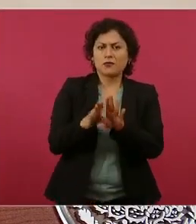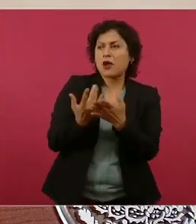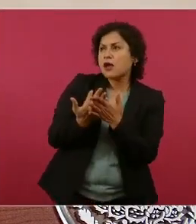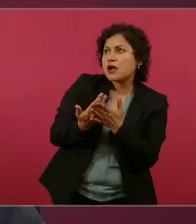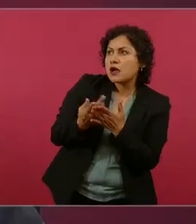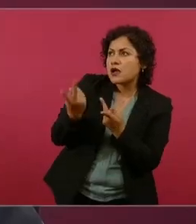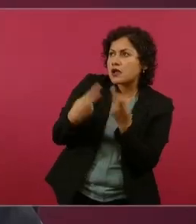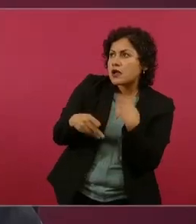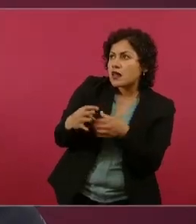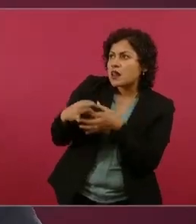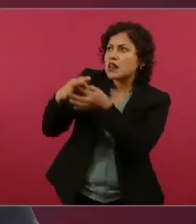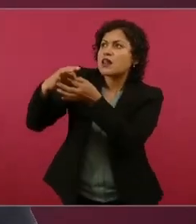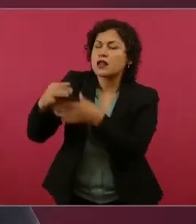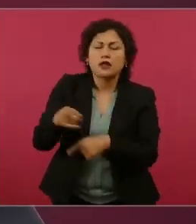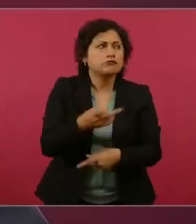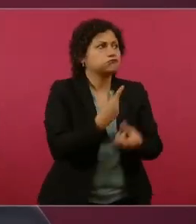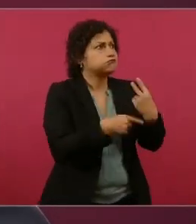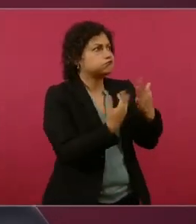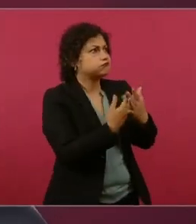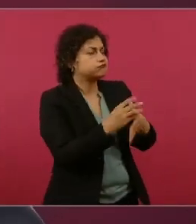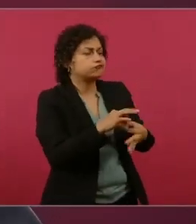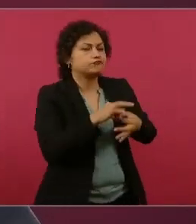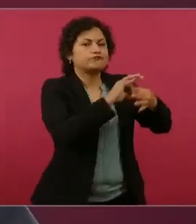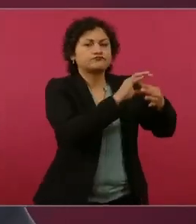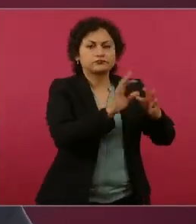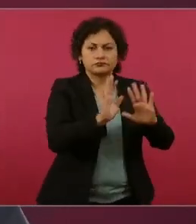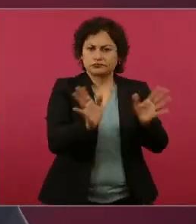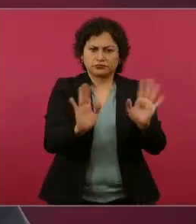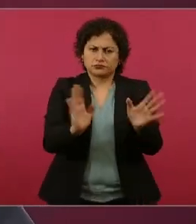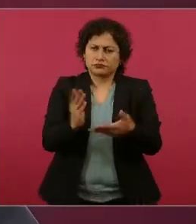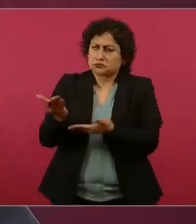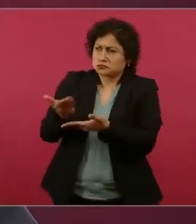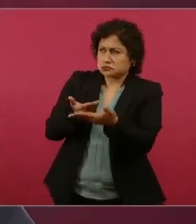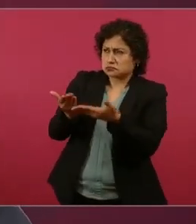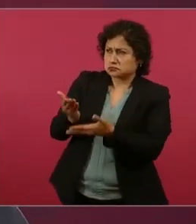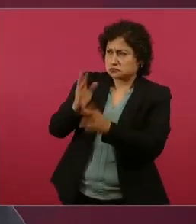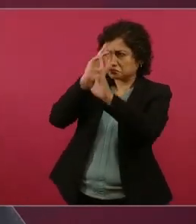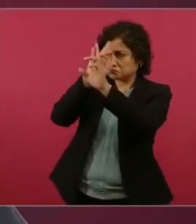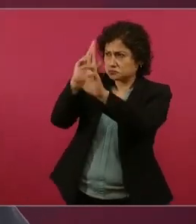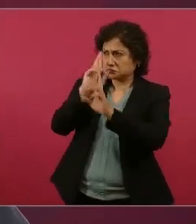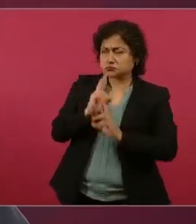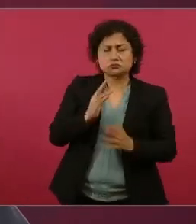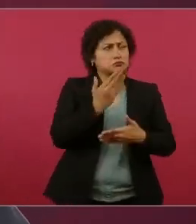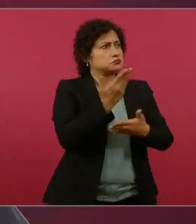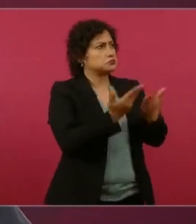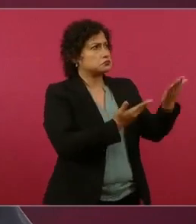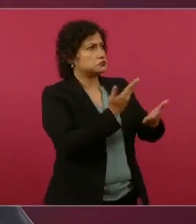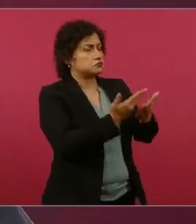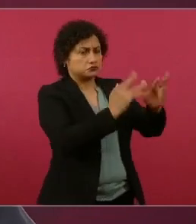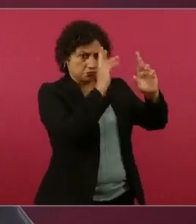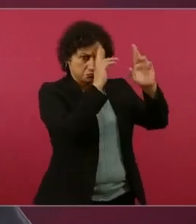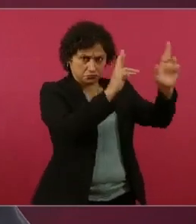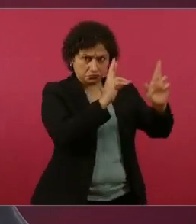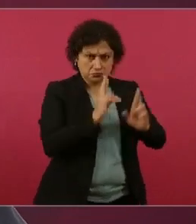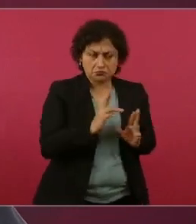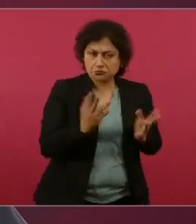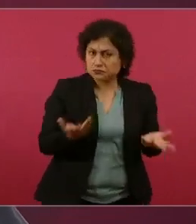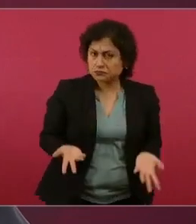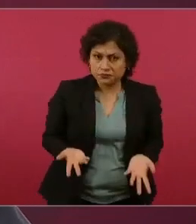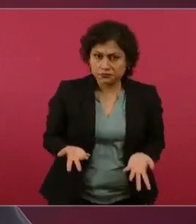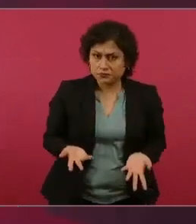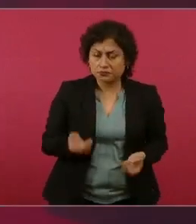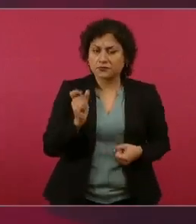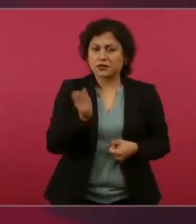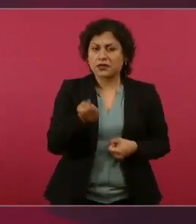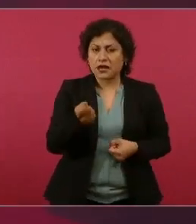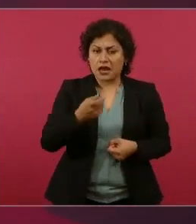¿sí? Llevando buenas relaciones con todos. La política exterior de México está definida en la